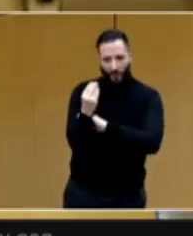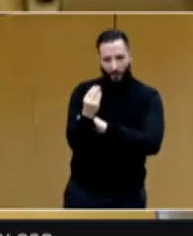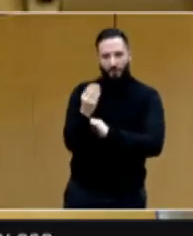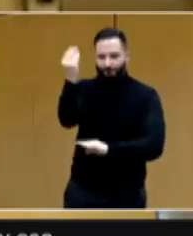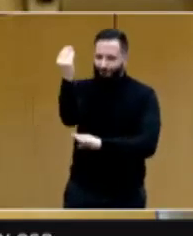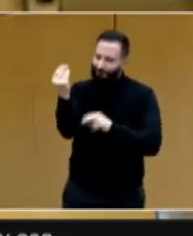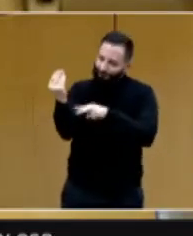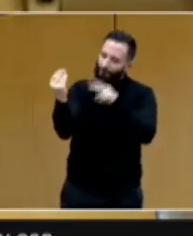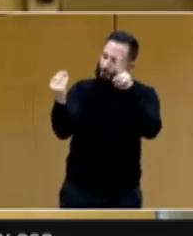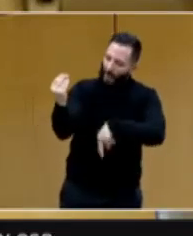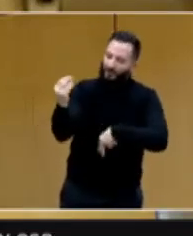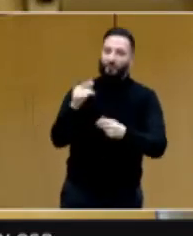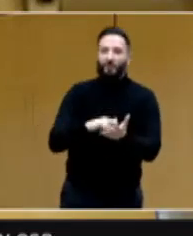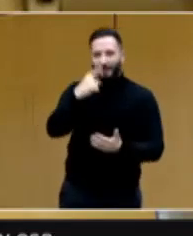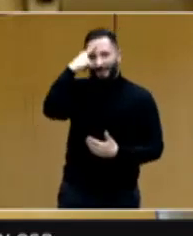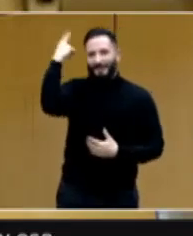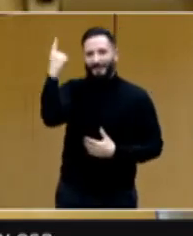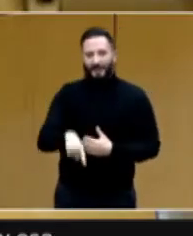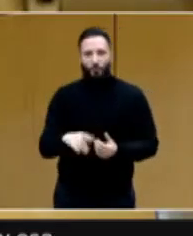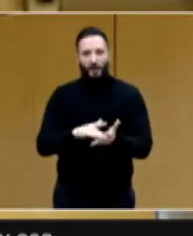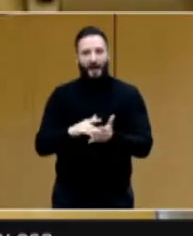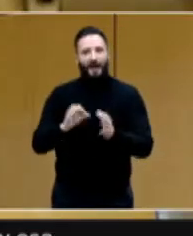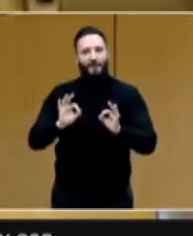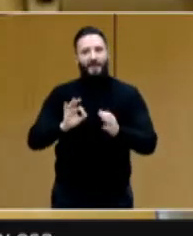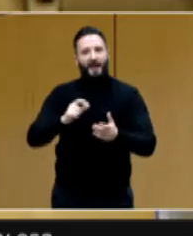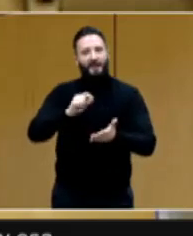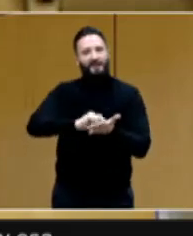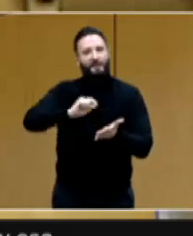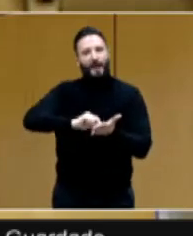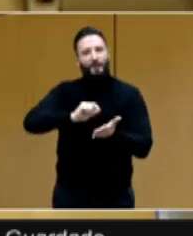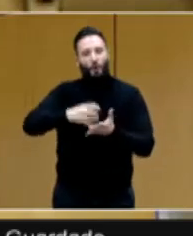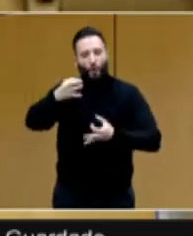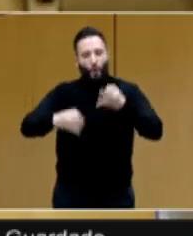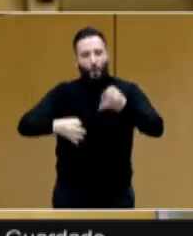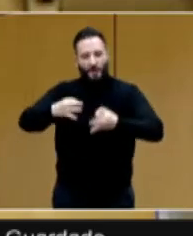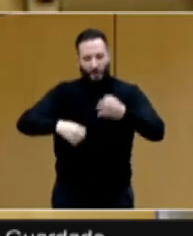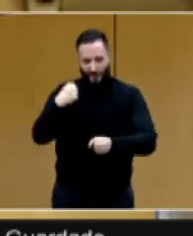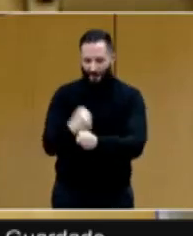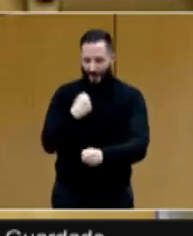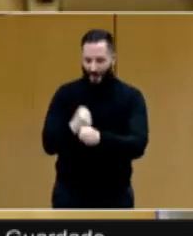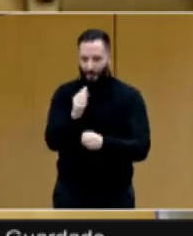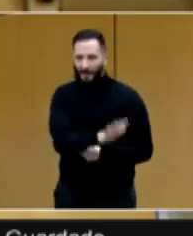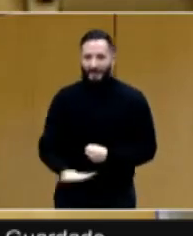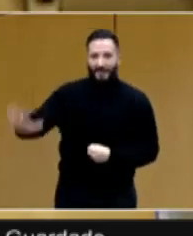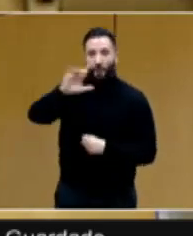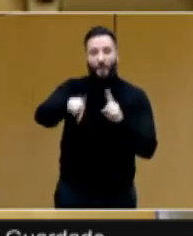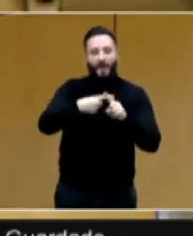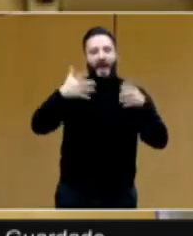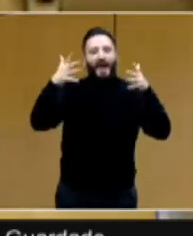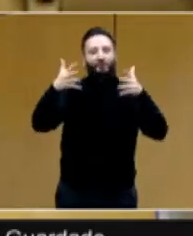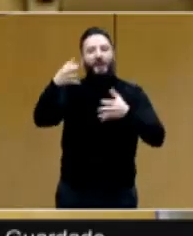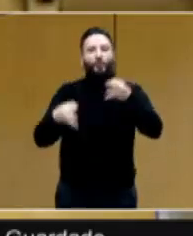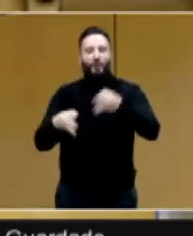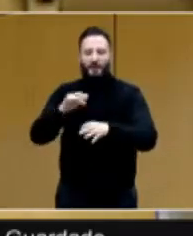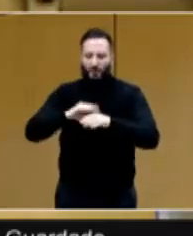asesorías jurídicas amor me consta no estamos trabajando desde fiscalía general del estado con el banco de España y con las asesorías jurídicas realizando un proceso